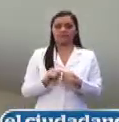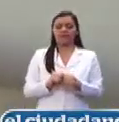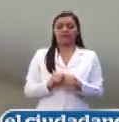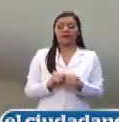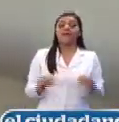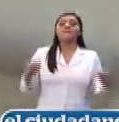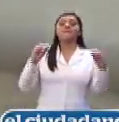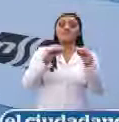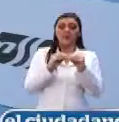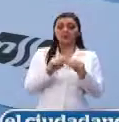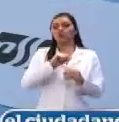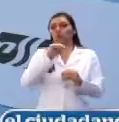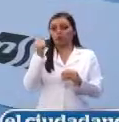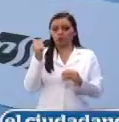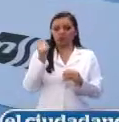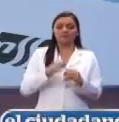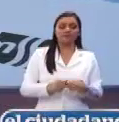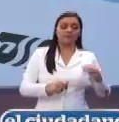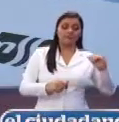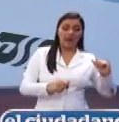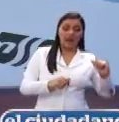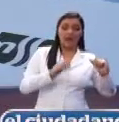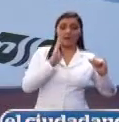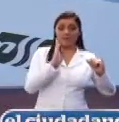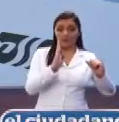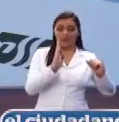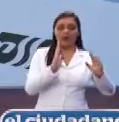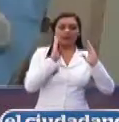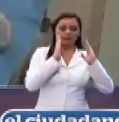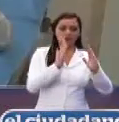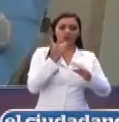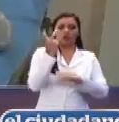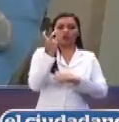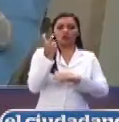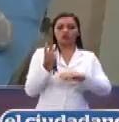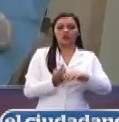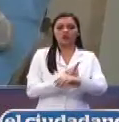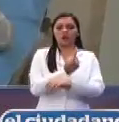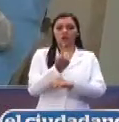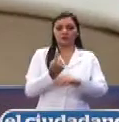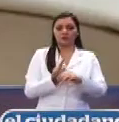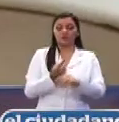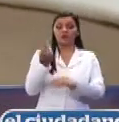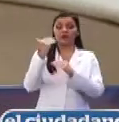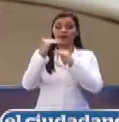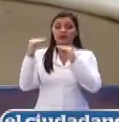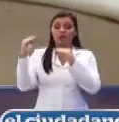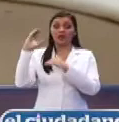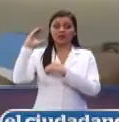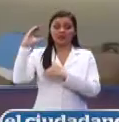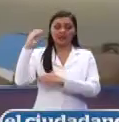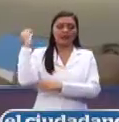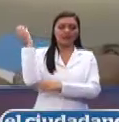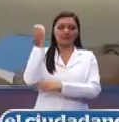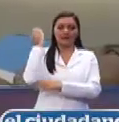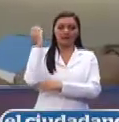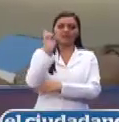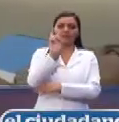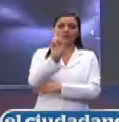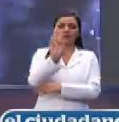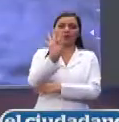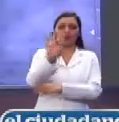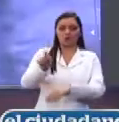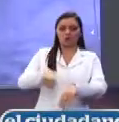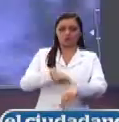centros de salud los tipos a y b atienden 12 horas mientras que los tipos se reciben emergencias las 24 horas del